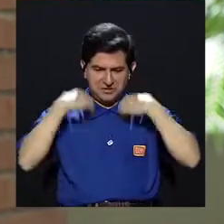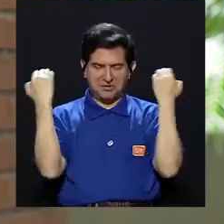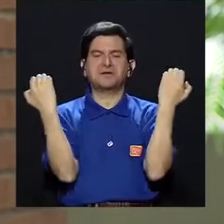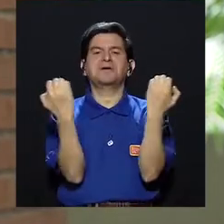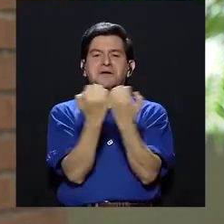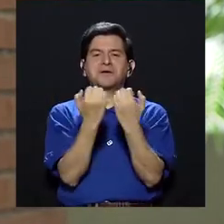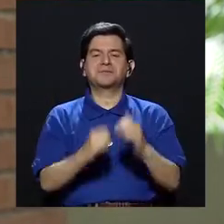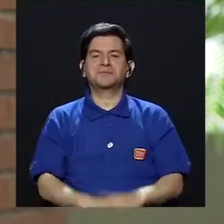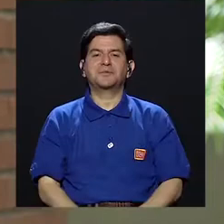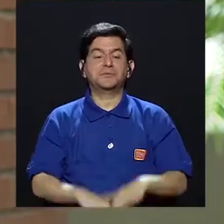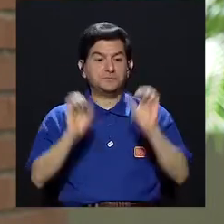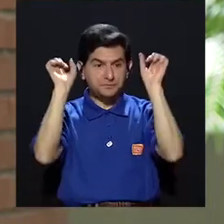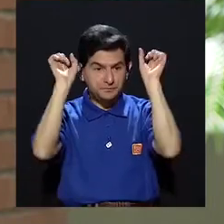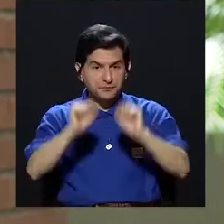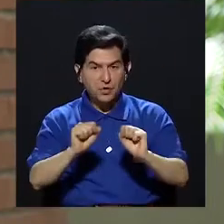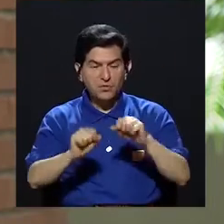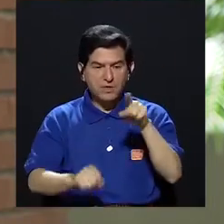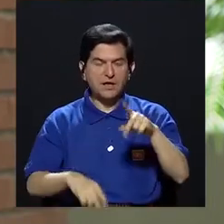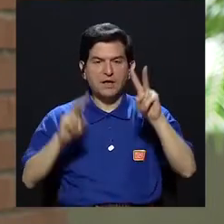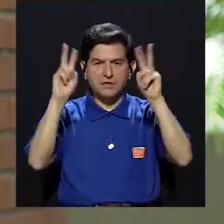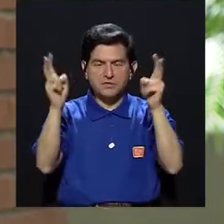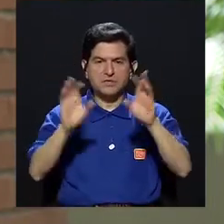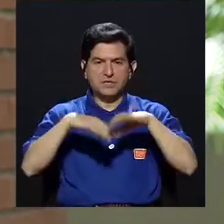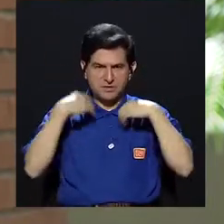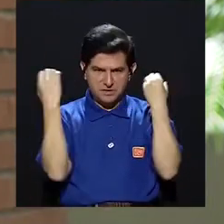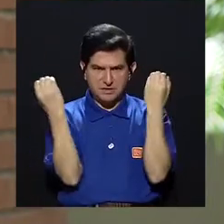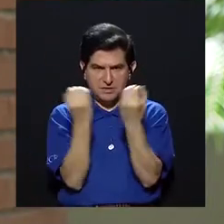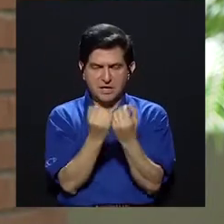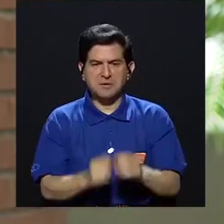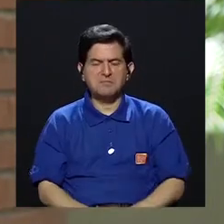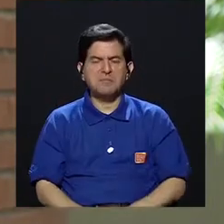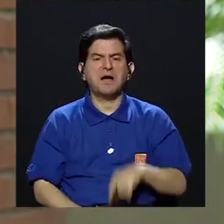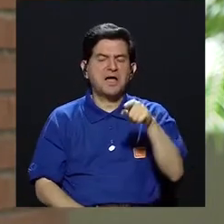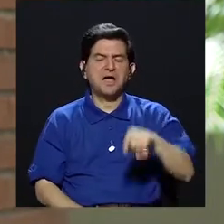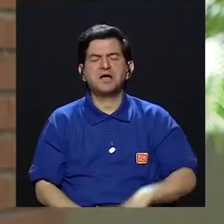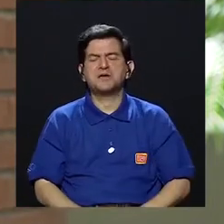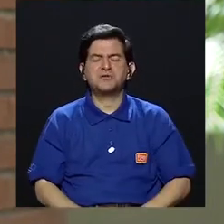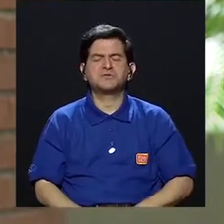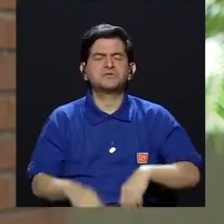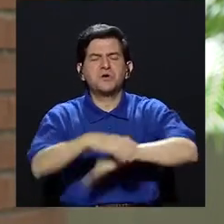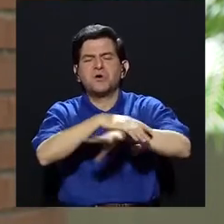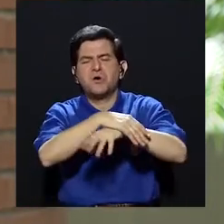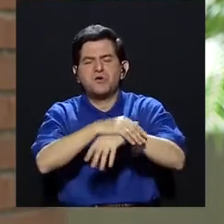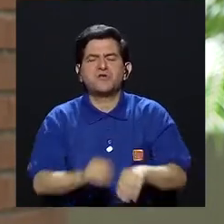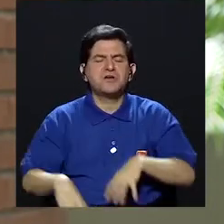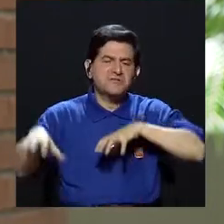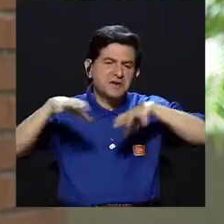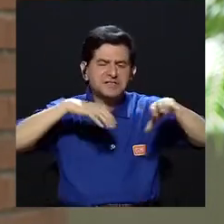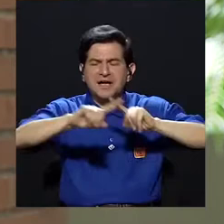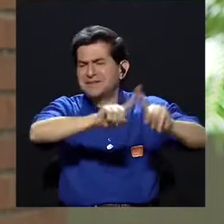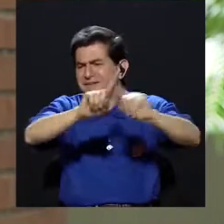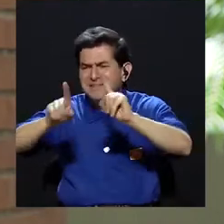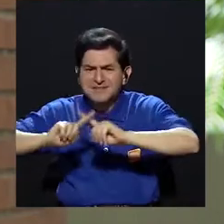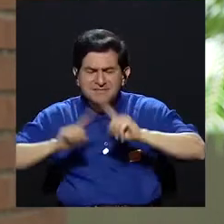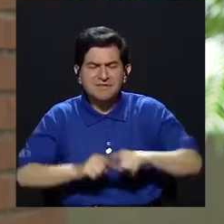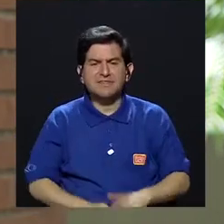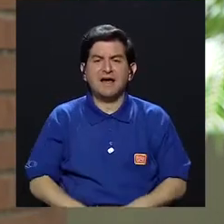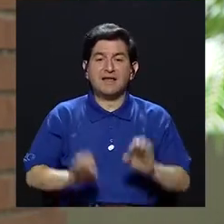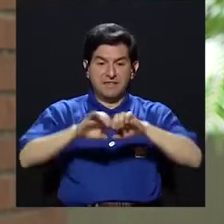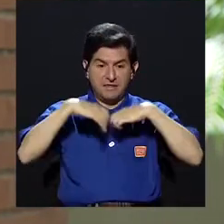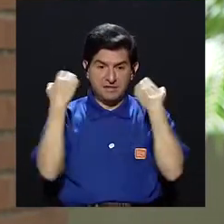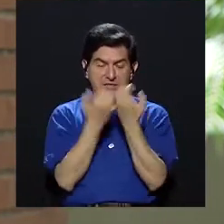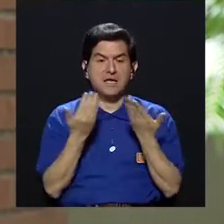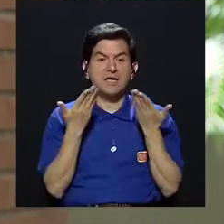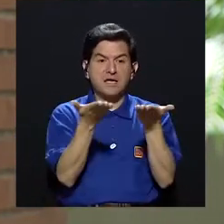equipado, lograron por el tema de la organización haciendo rifas, bingos, actividades, equipar